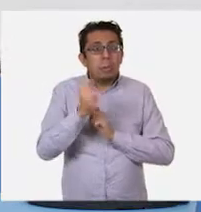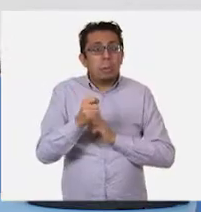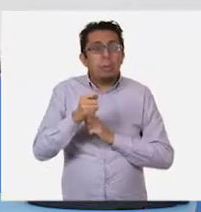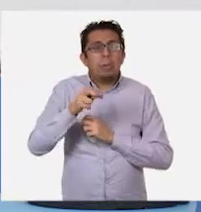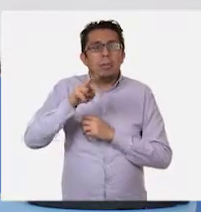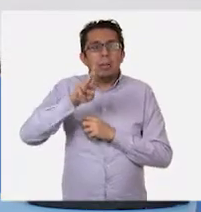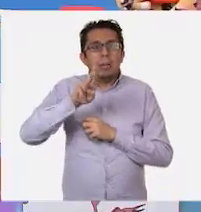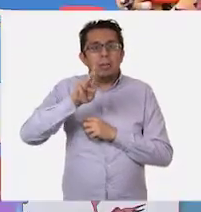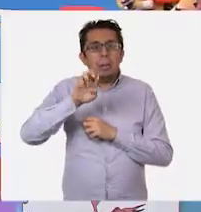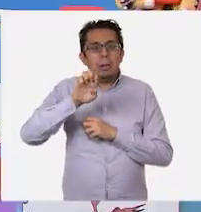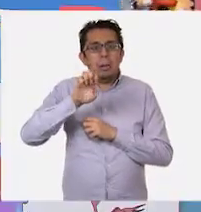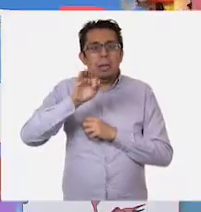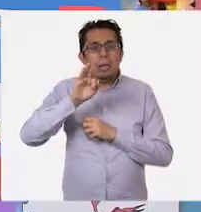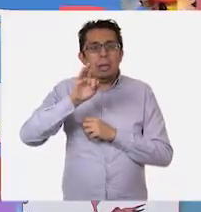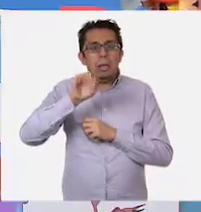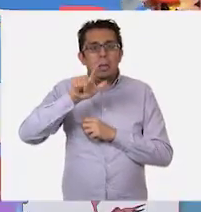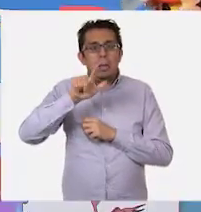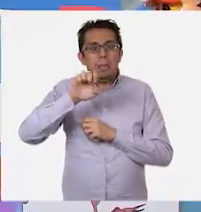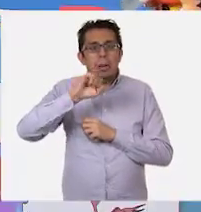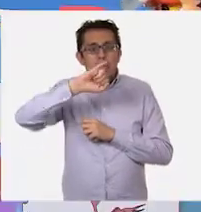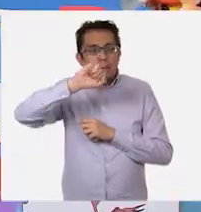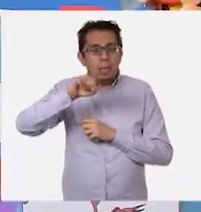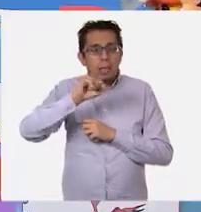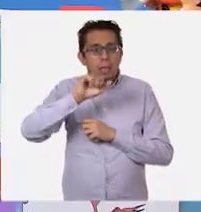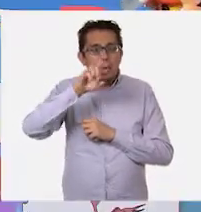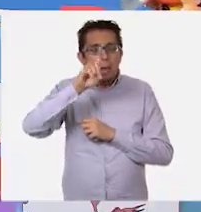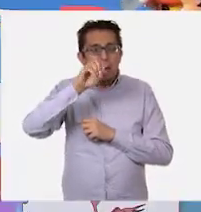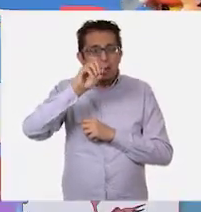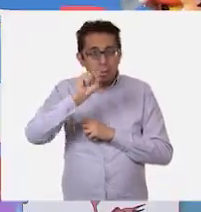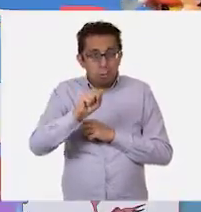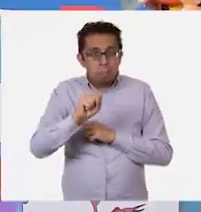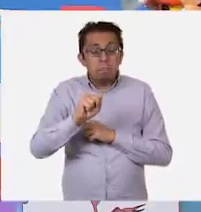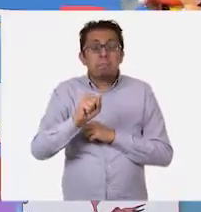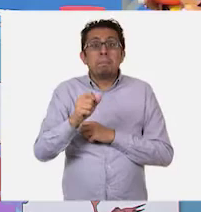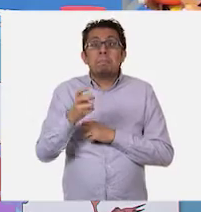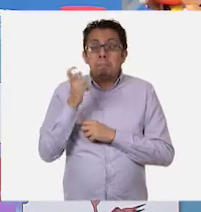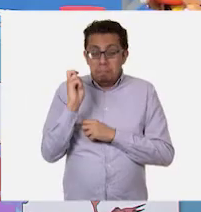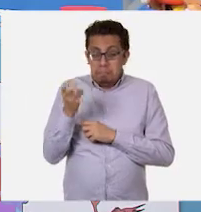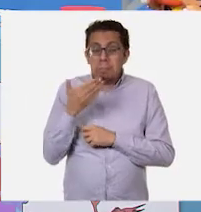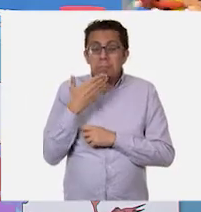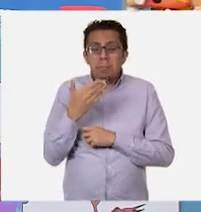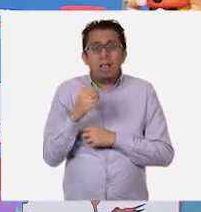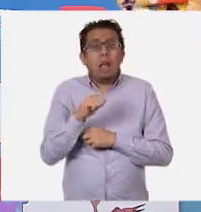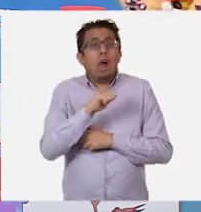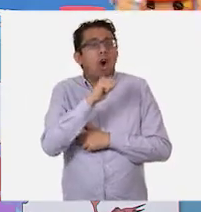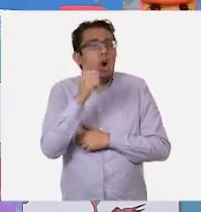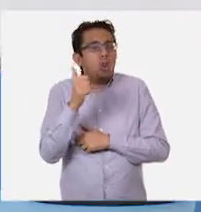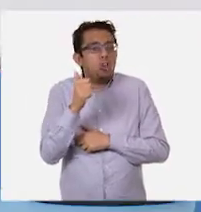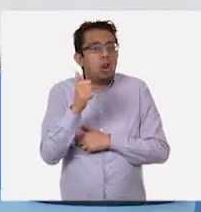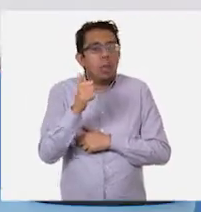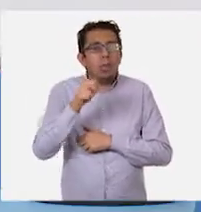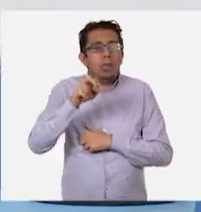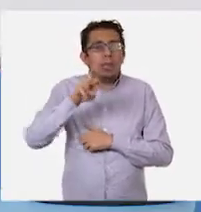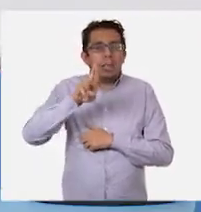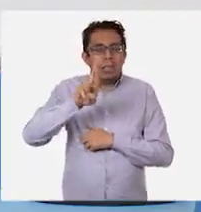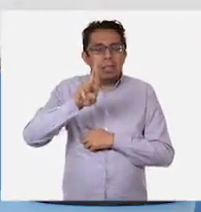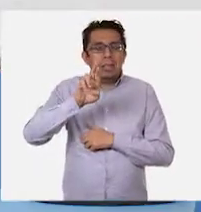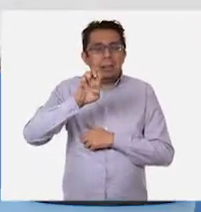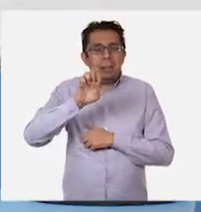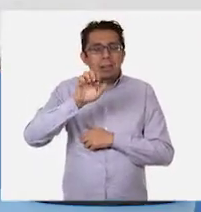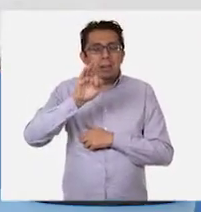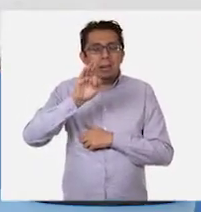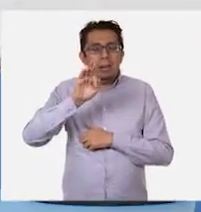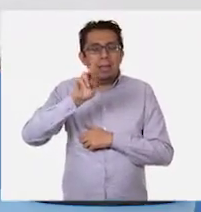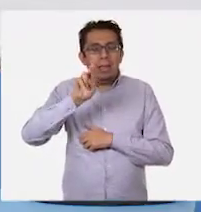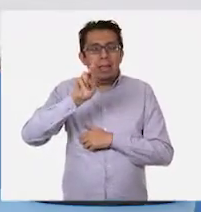reflejados. ¡Excelente, ajolisto! ¿Y qué me dices de la refracción de la luz? La refracción de